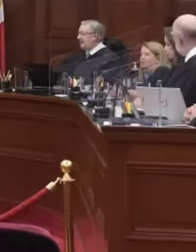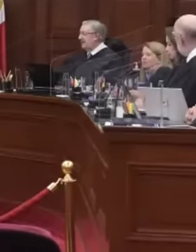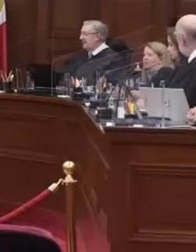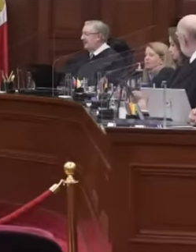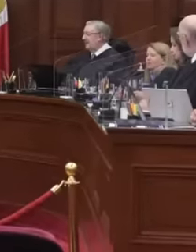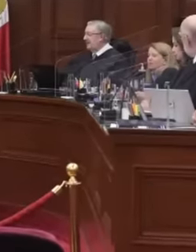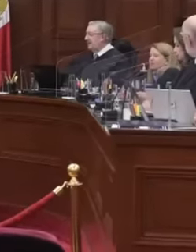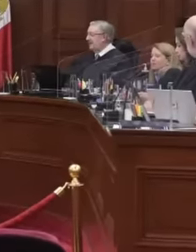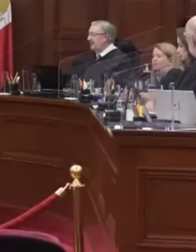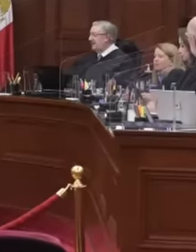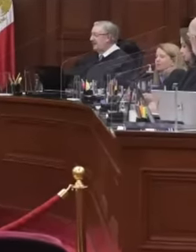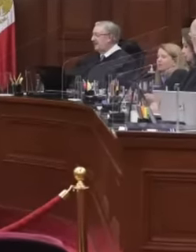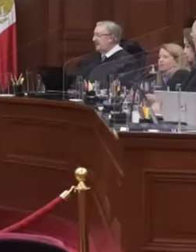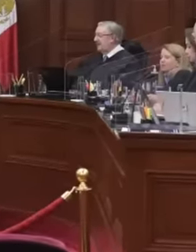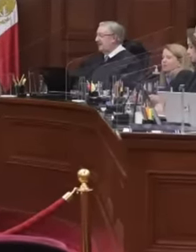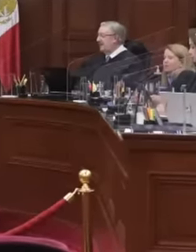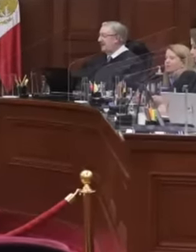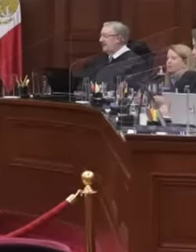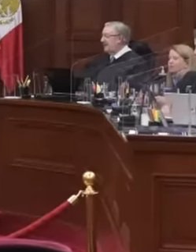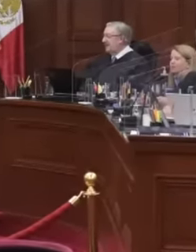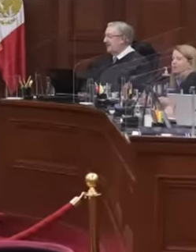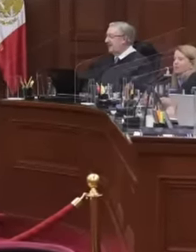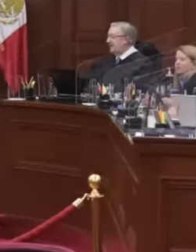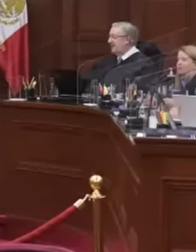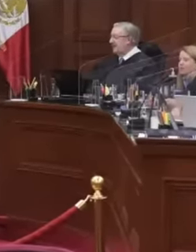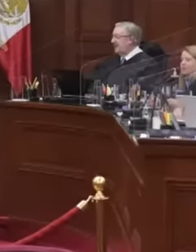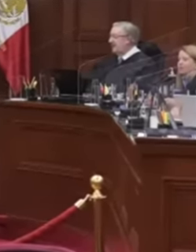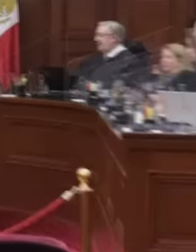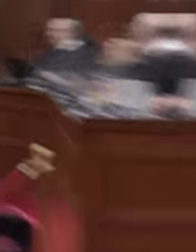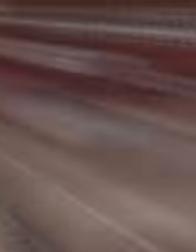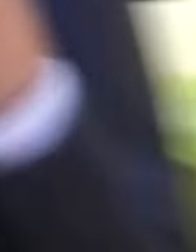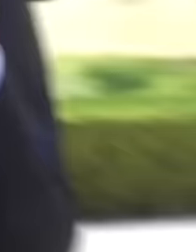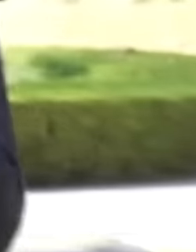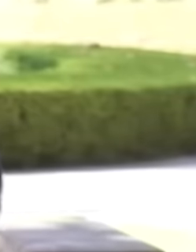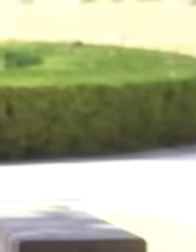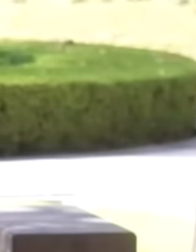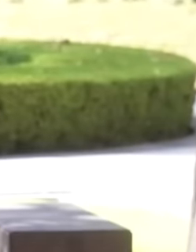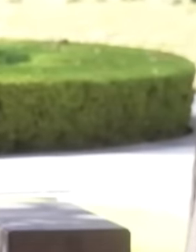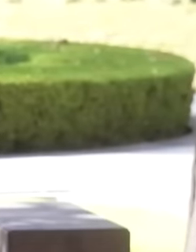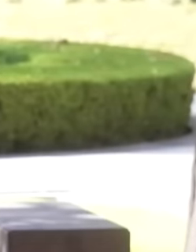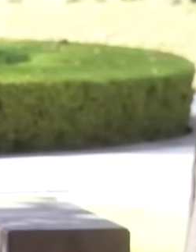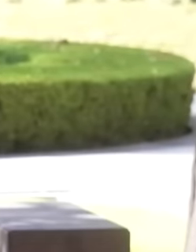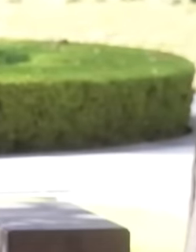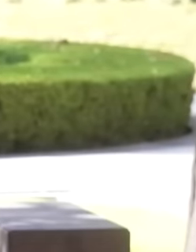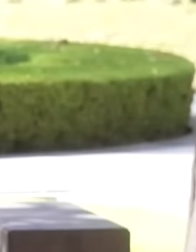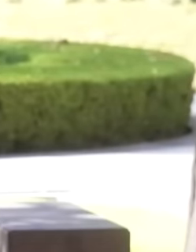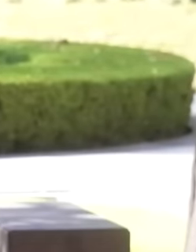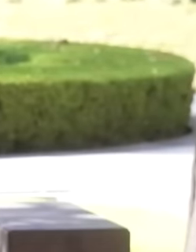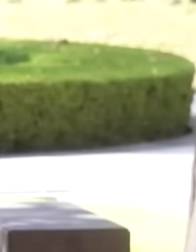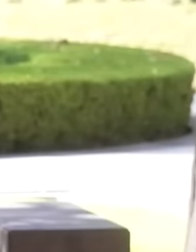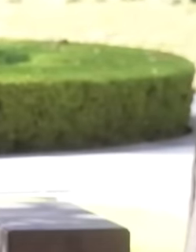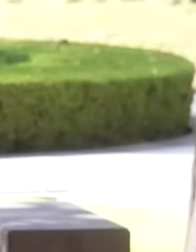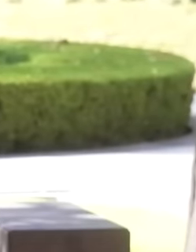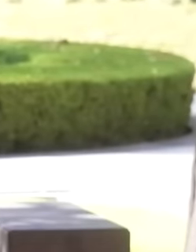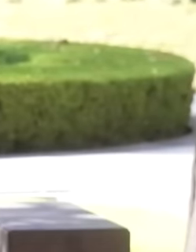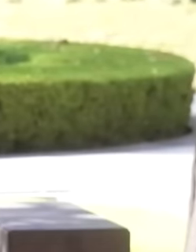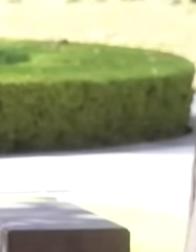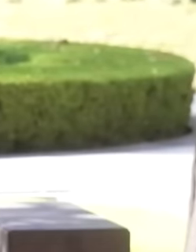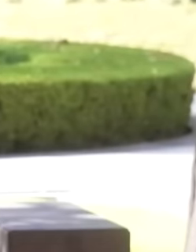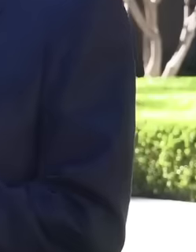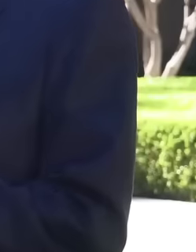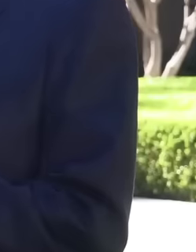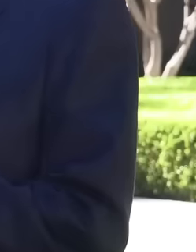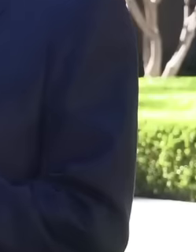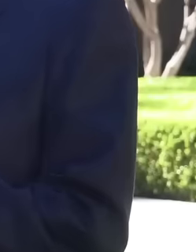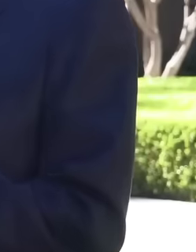haga lo más pronto posible. Mientras tanto, hace un llamado a los empresarios deudores que